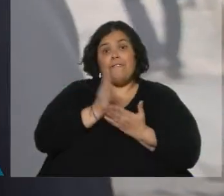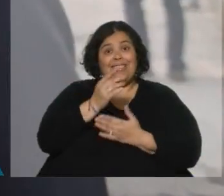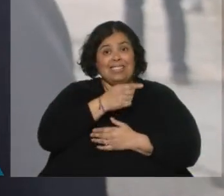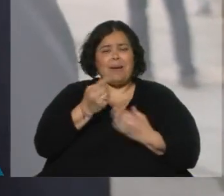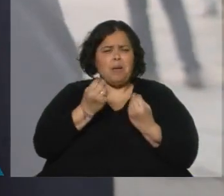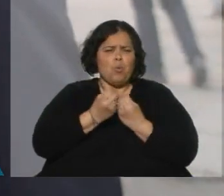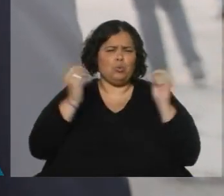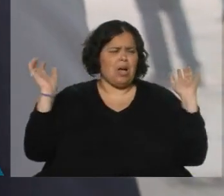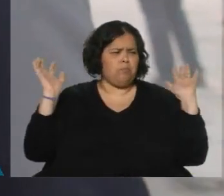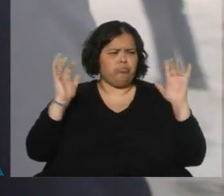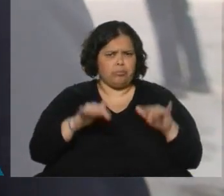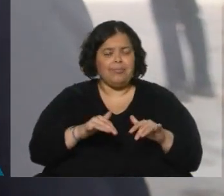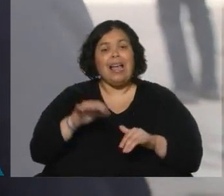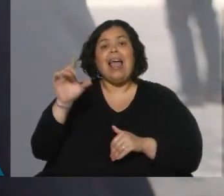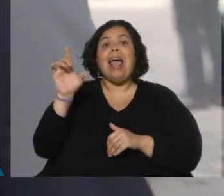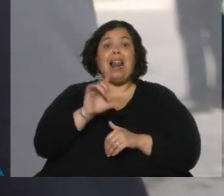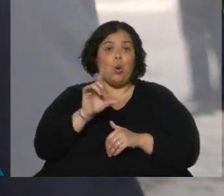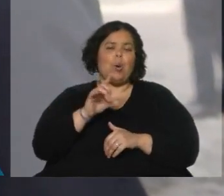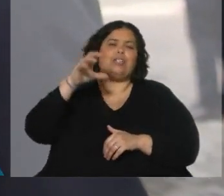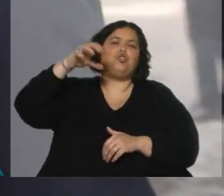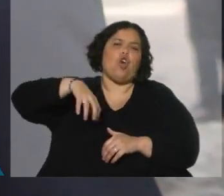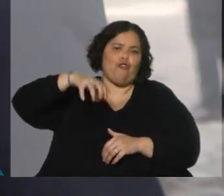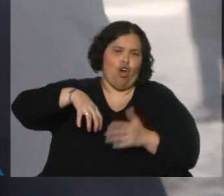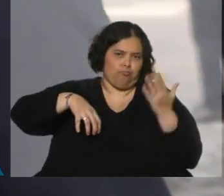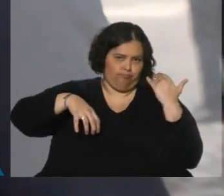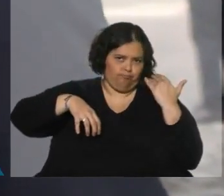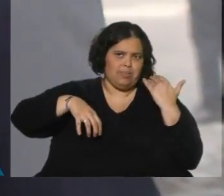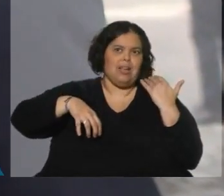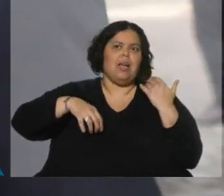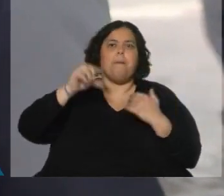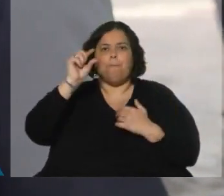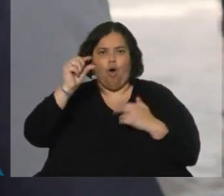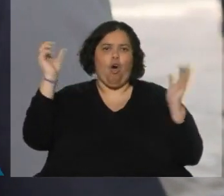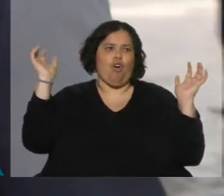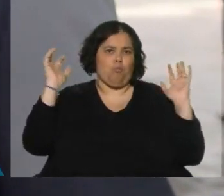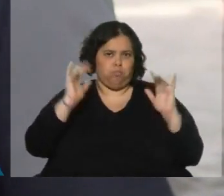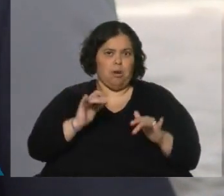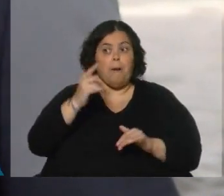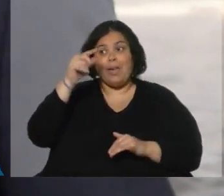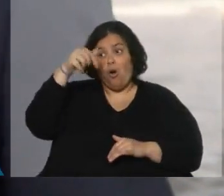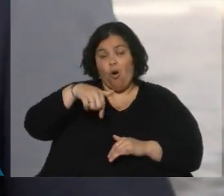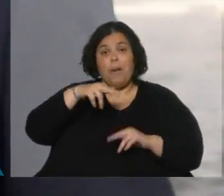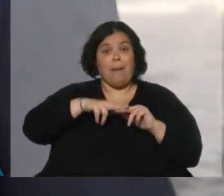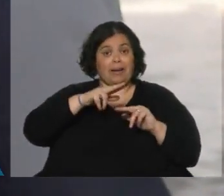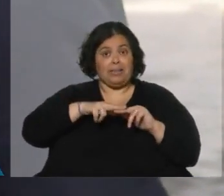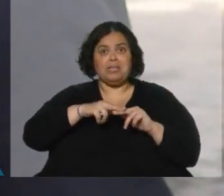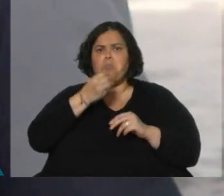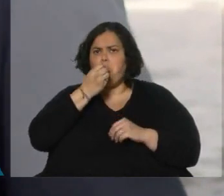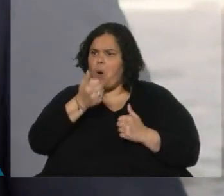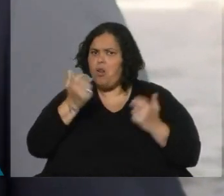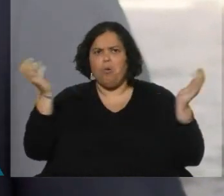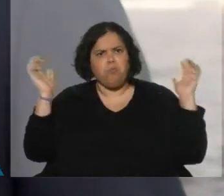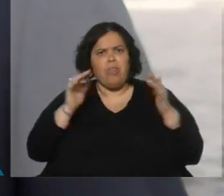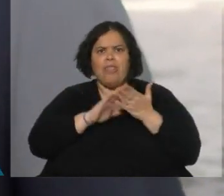Obviamente el lunes con con la lluvia este este poca gente pero ya el martes este con muy buen Público con